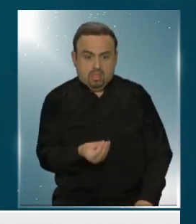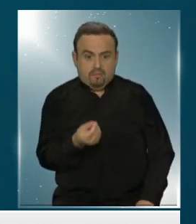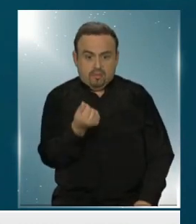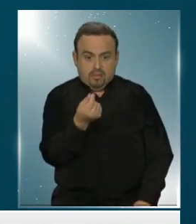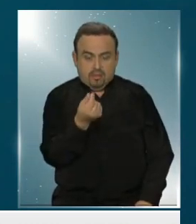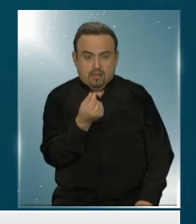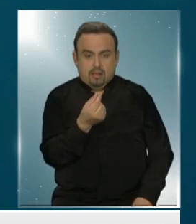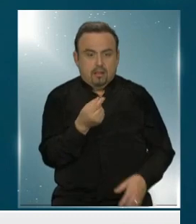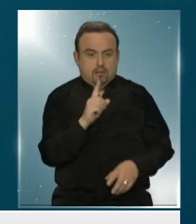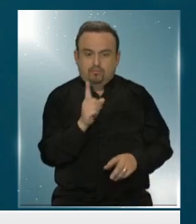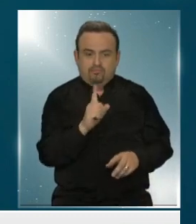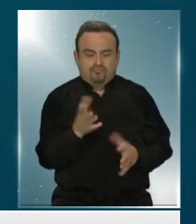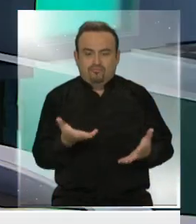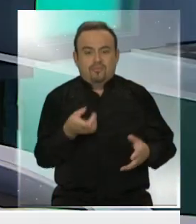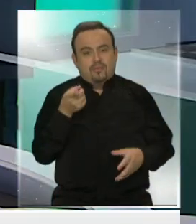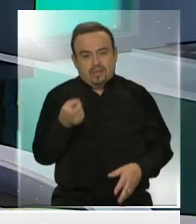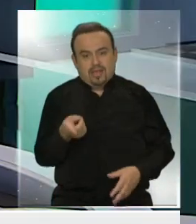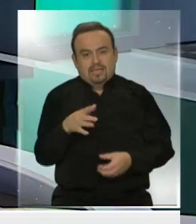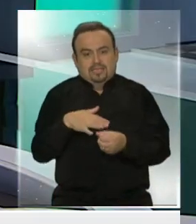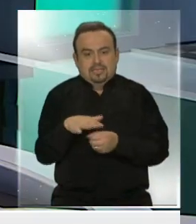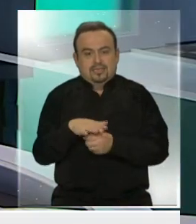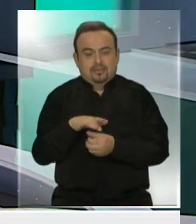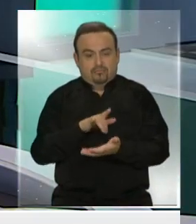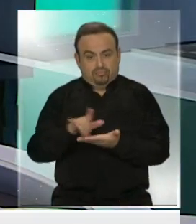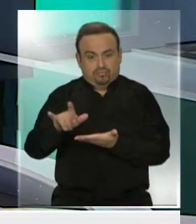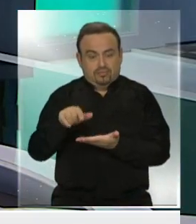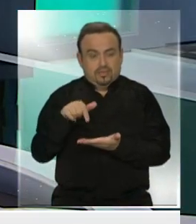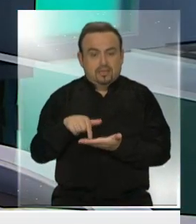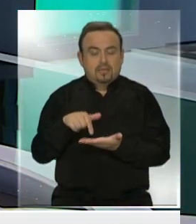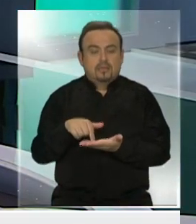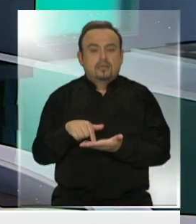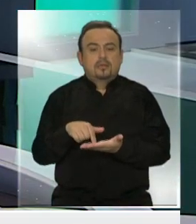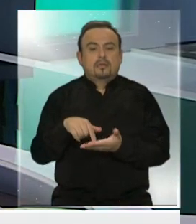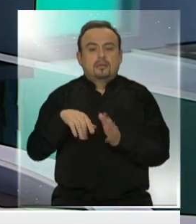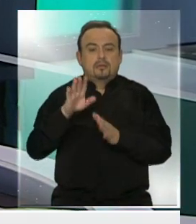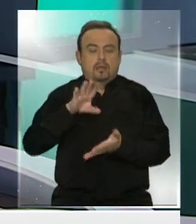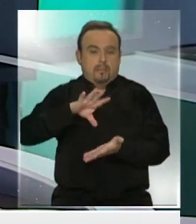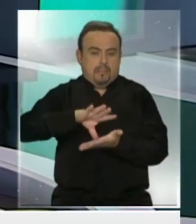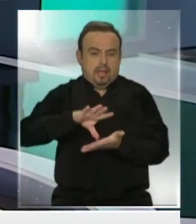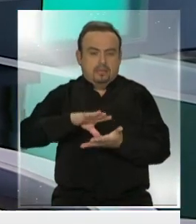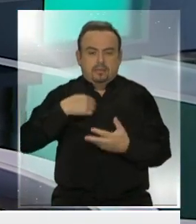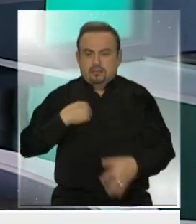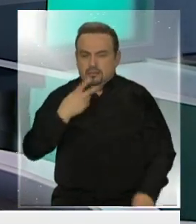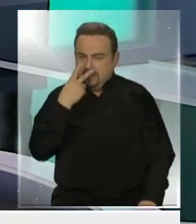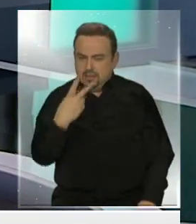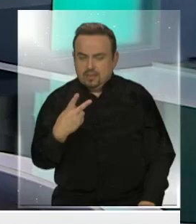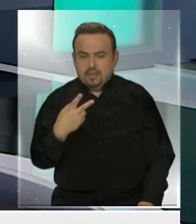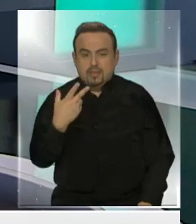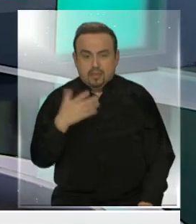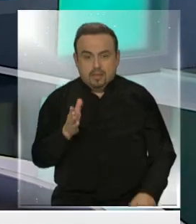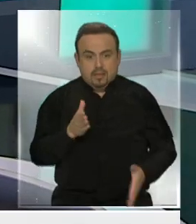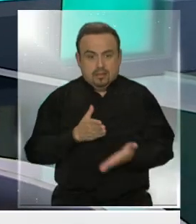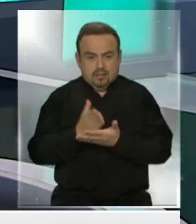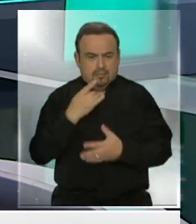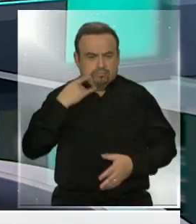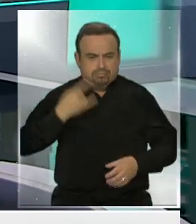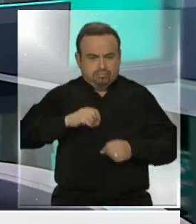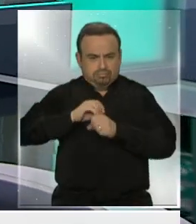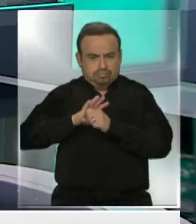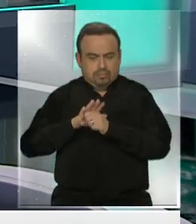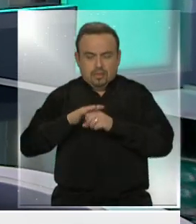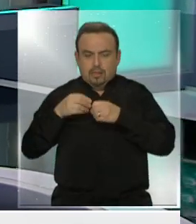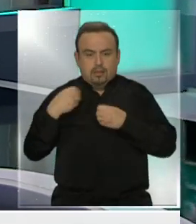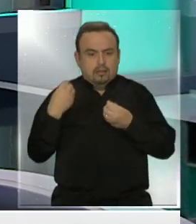forma masiva no salvado y este el caso de la aerolínea y sobre todo en los países que hemos visto que ha partieron con la mención sanitaria